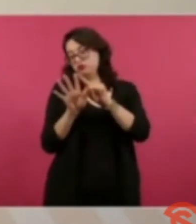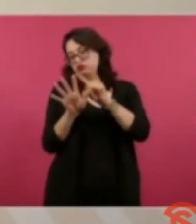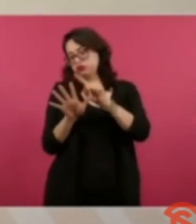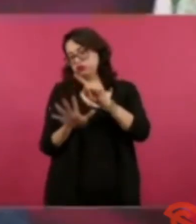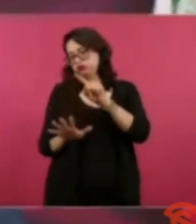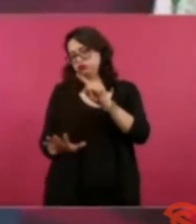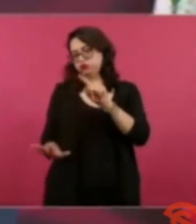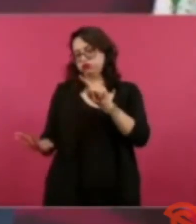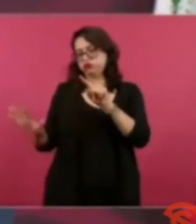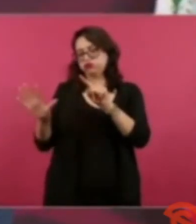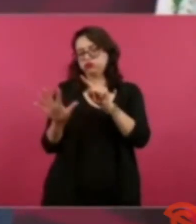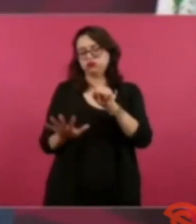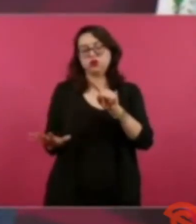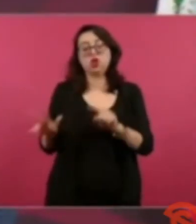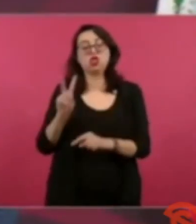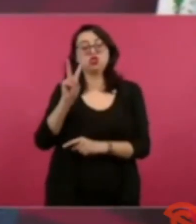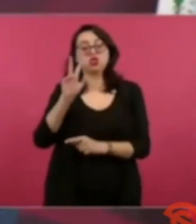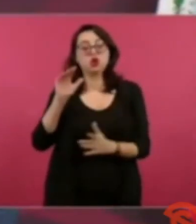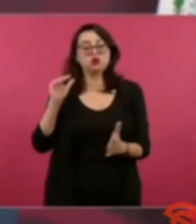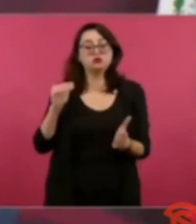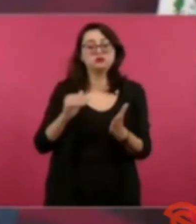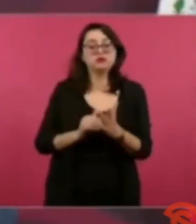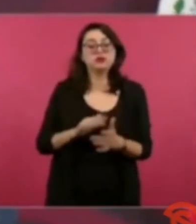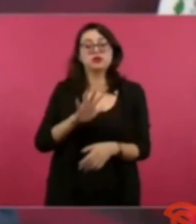2.500 kilómetros.